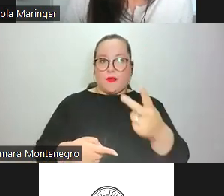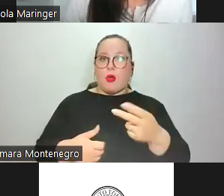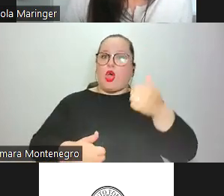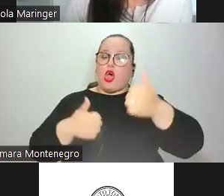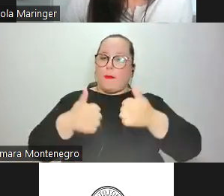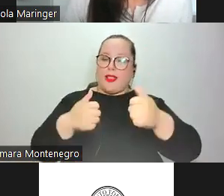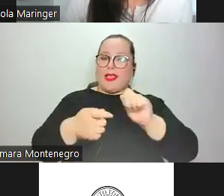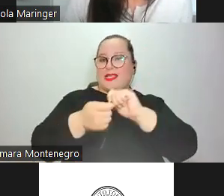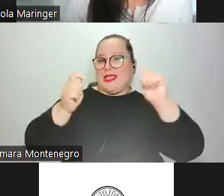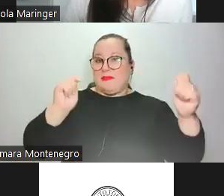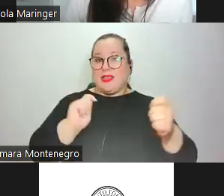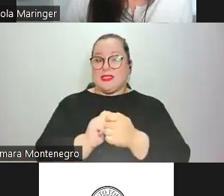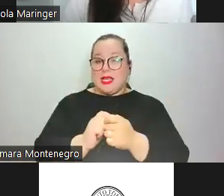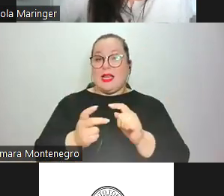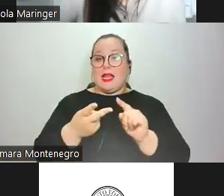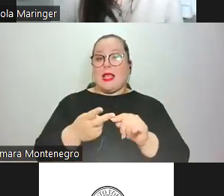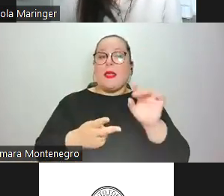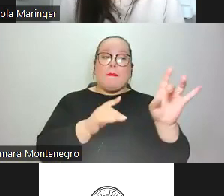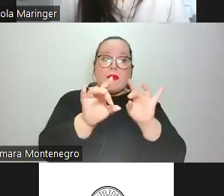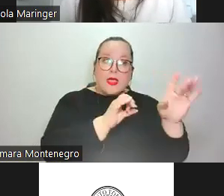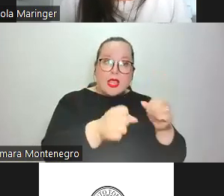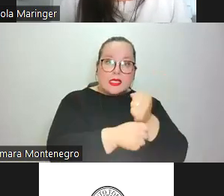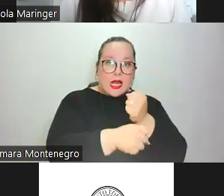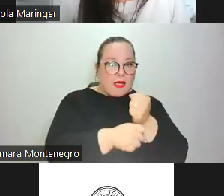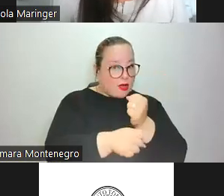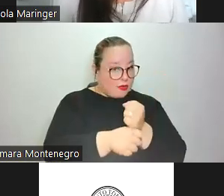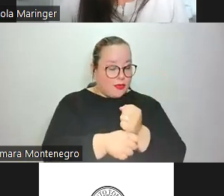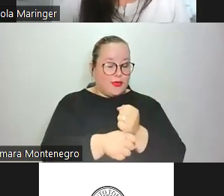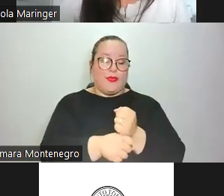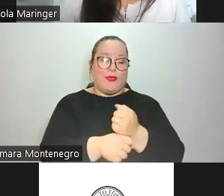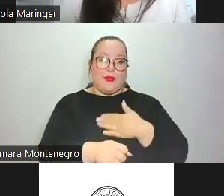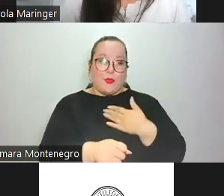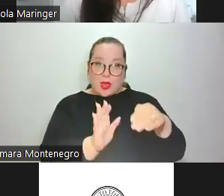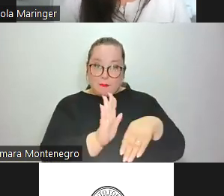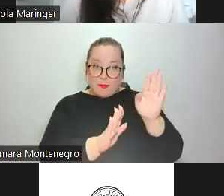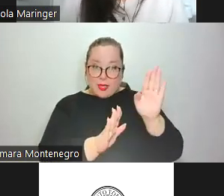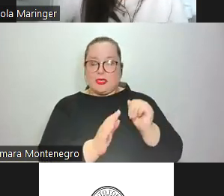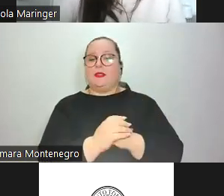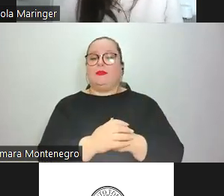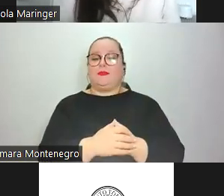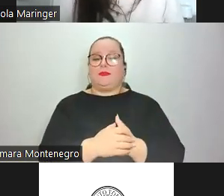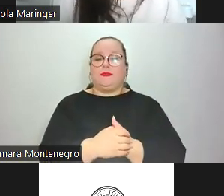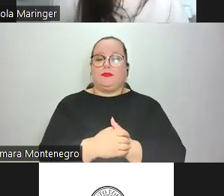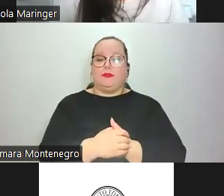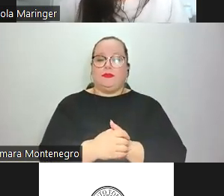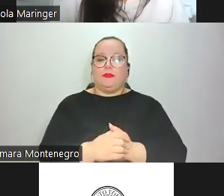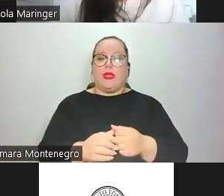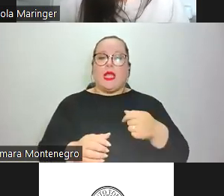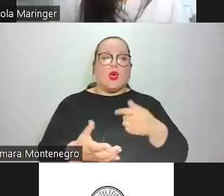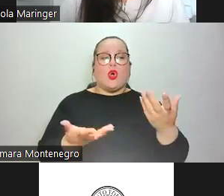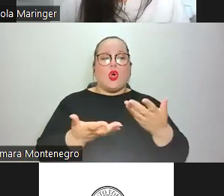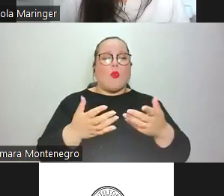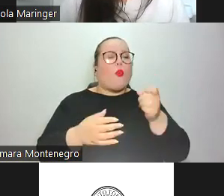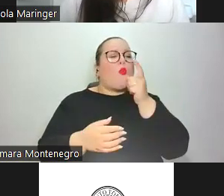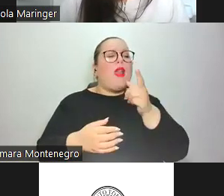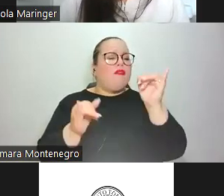competencias transversales, preferencias laborales, que es algo que lo vamos a rápidamente recordar. Hoy vamos a ver estilos de trabajo